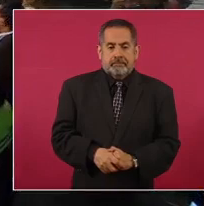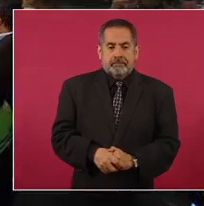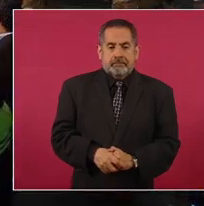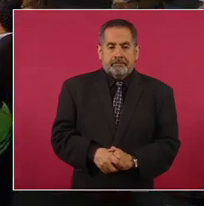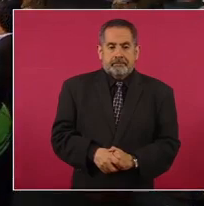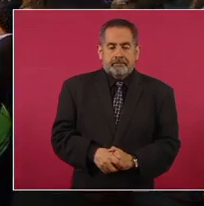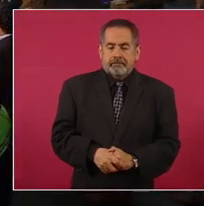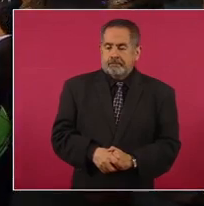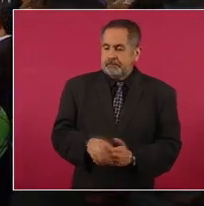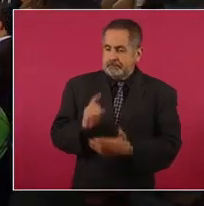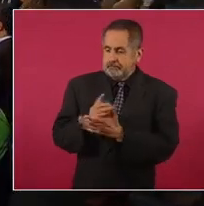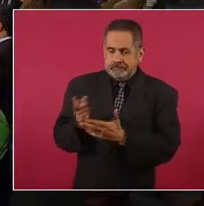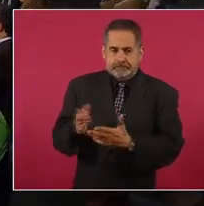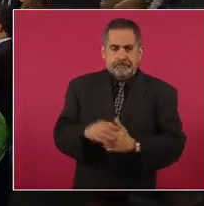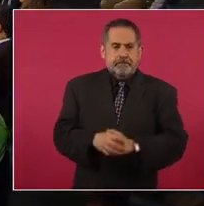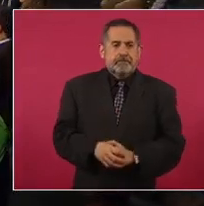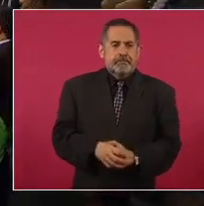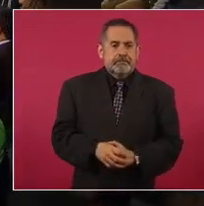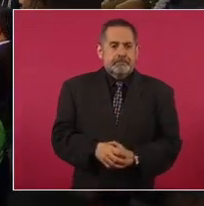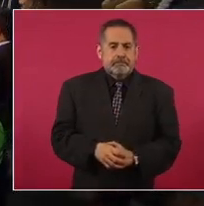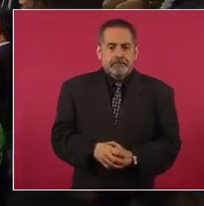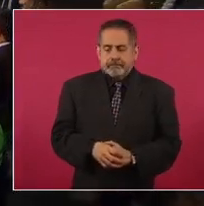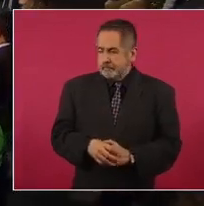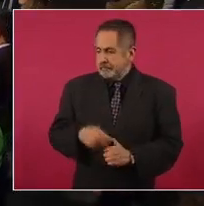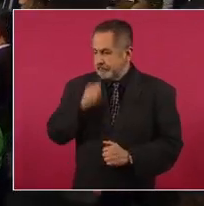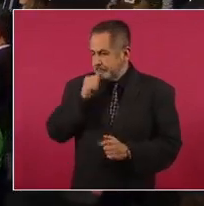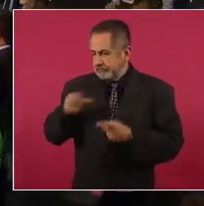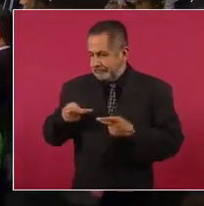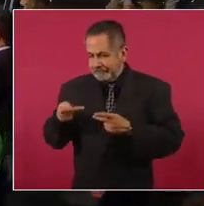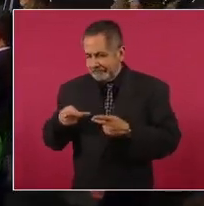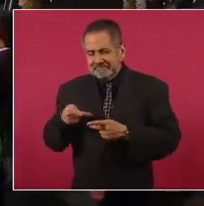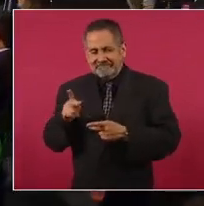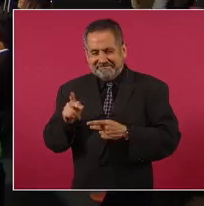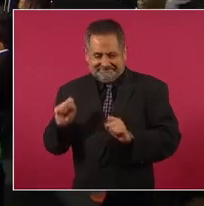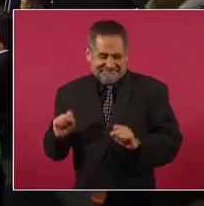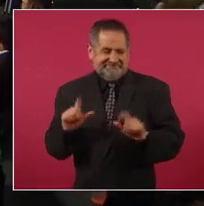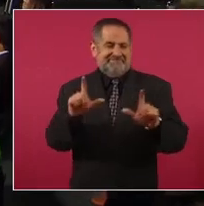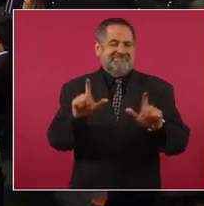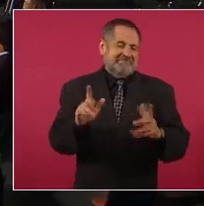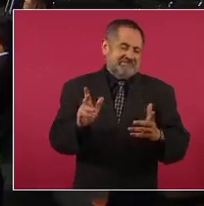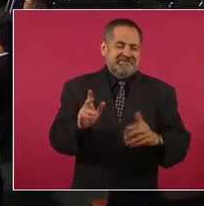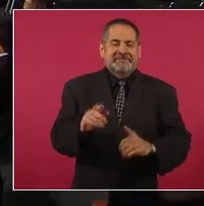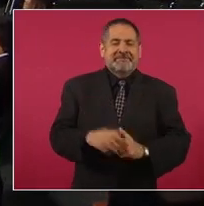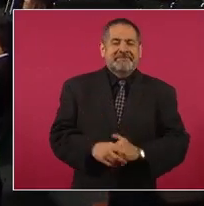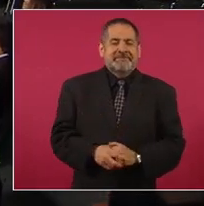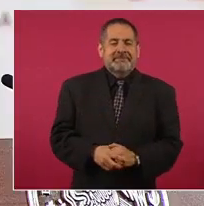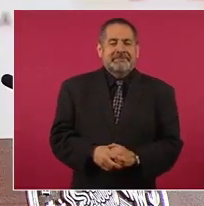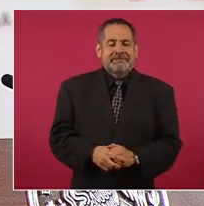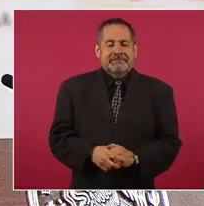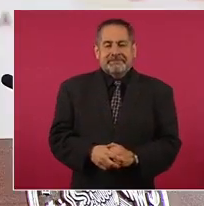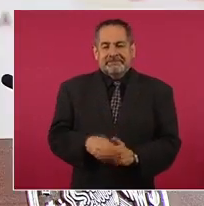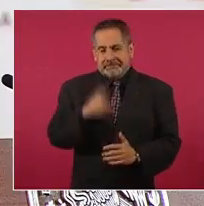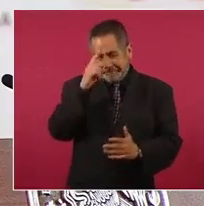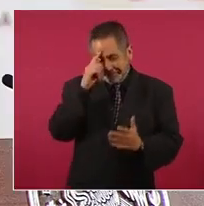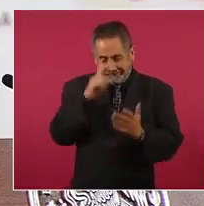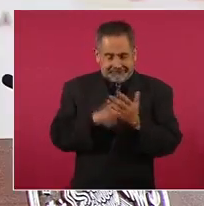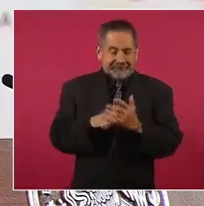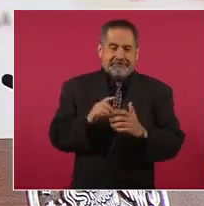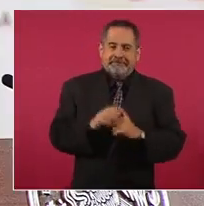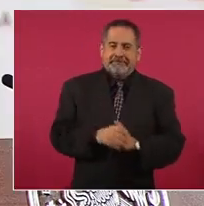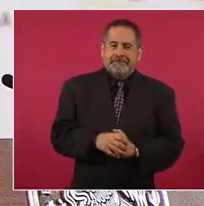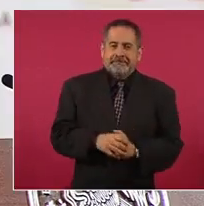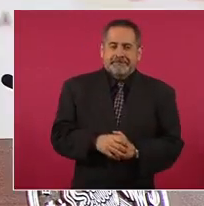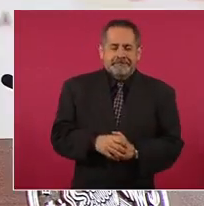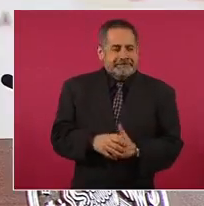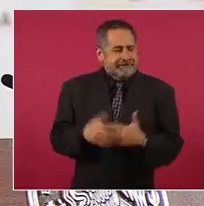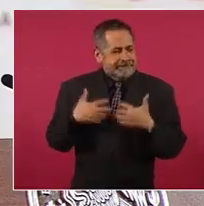De una vez, no venía preparado, pero si me hacen el favor de… Miren, yo creo que ha sido muy difícil comprender